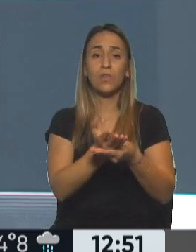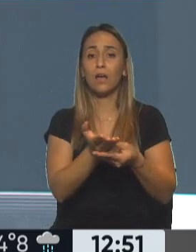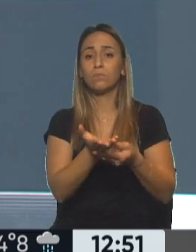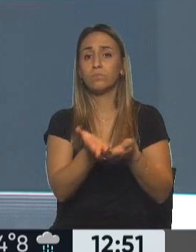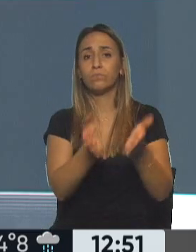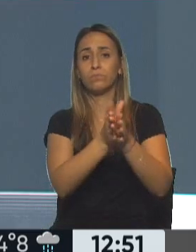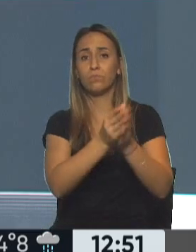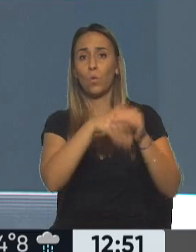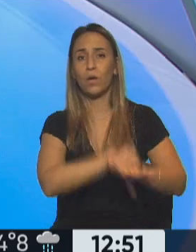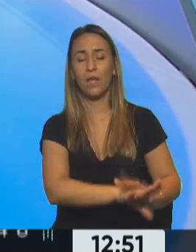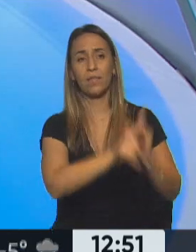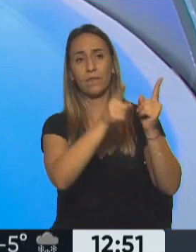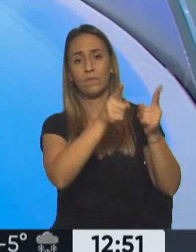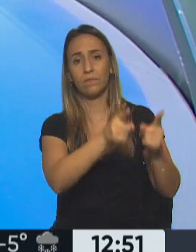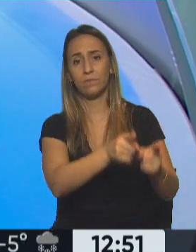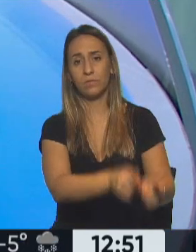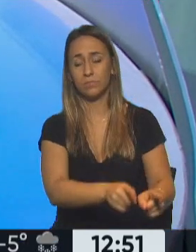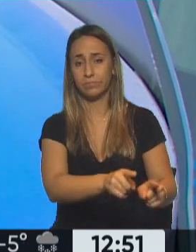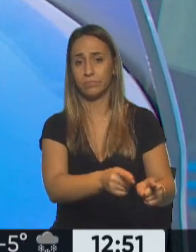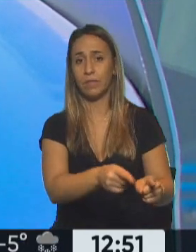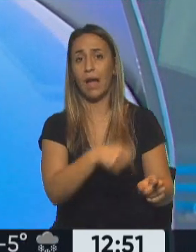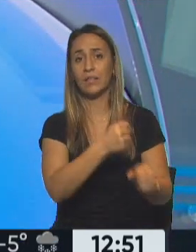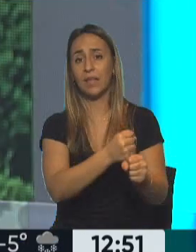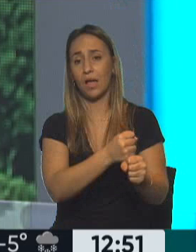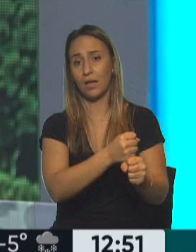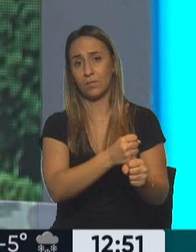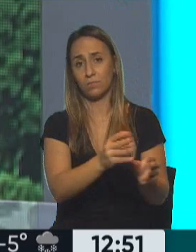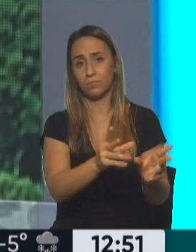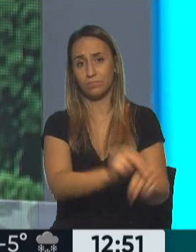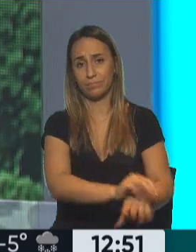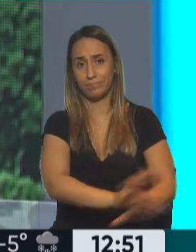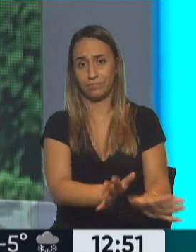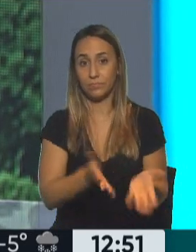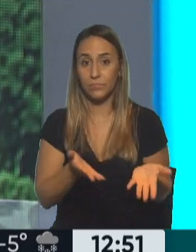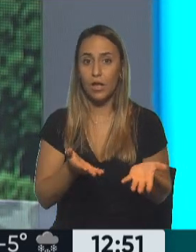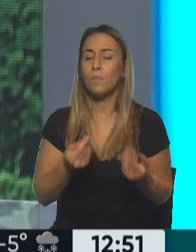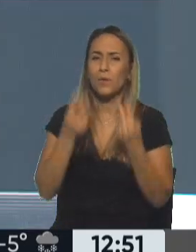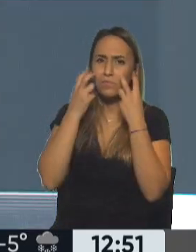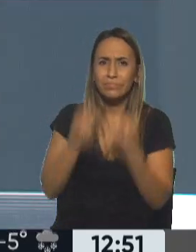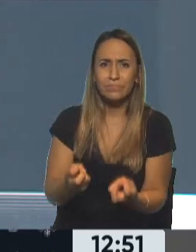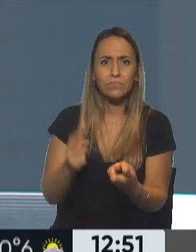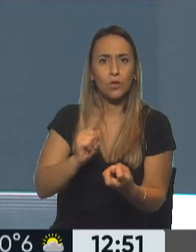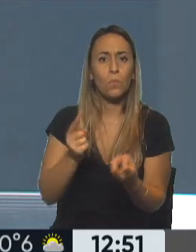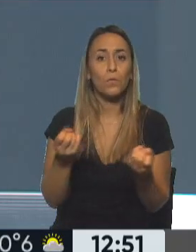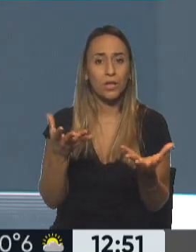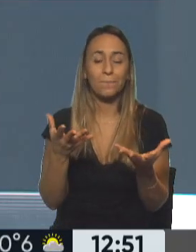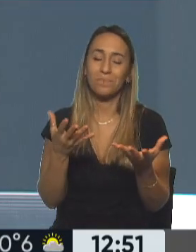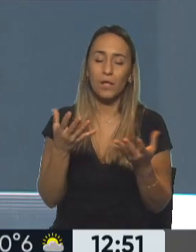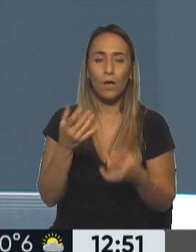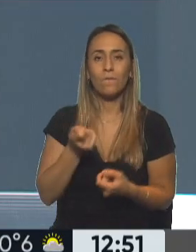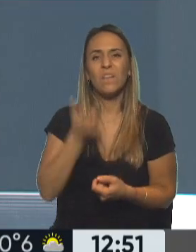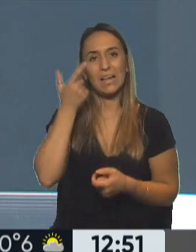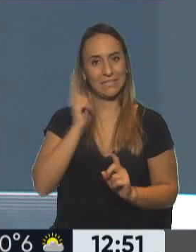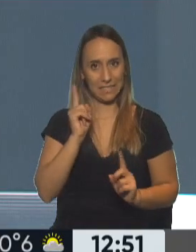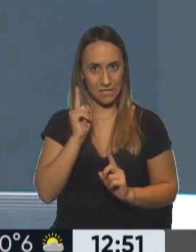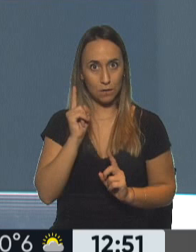archive. Claro. Bueno, pero ¿por qué pasa esto? ¿Por qué no se investiga en profundidad? Primero porque no es sencillo,